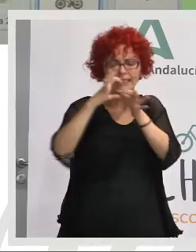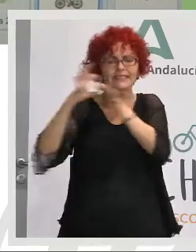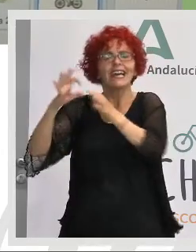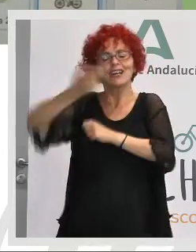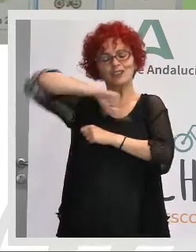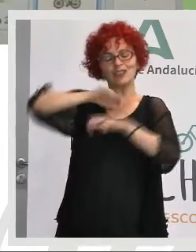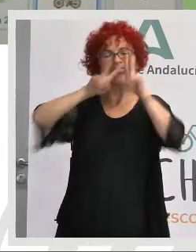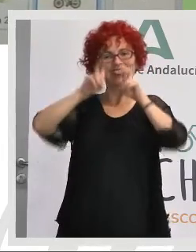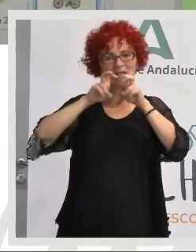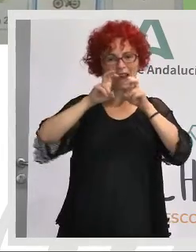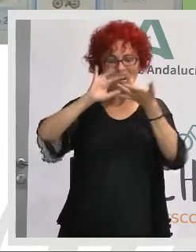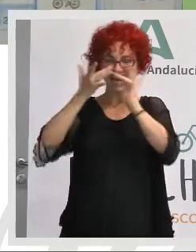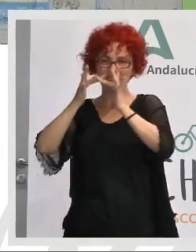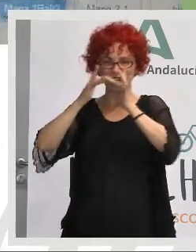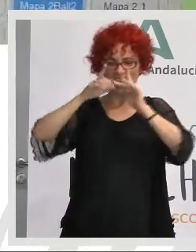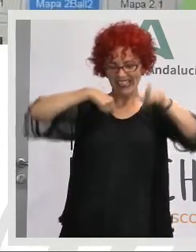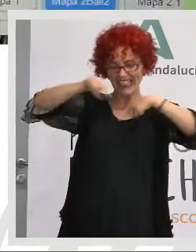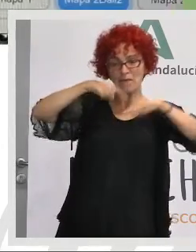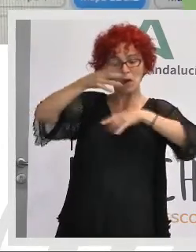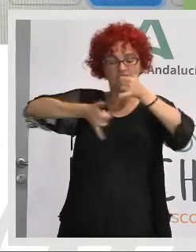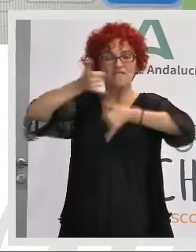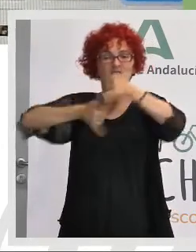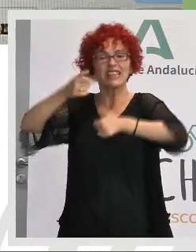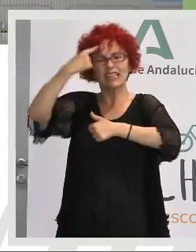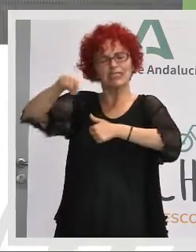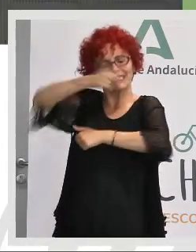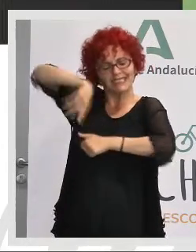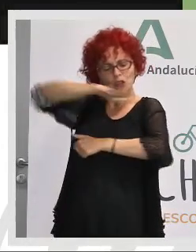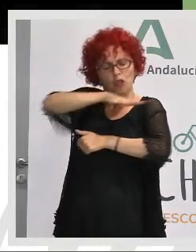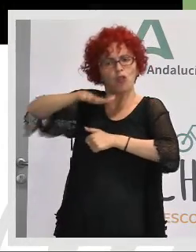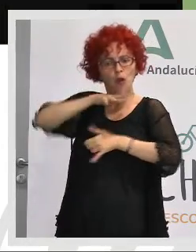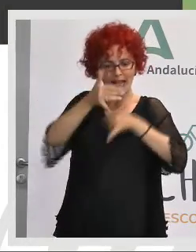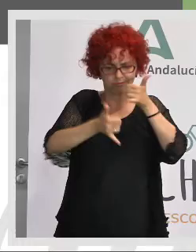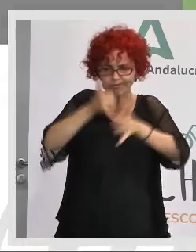del transporte en bici, como conocer el territorio a buen ritmo.